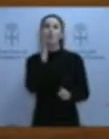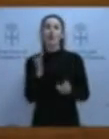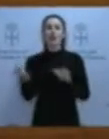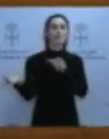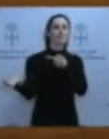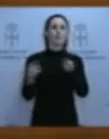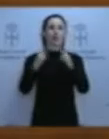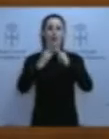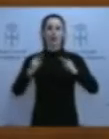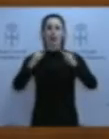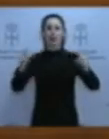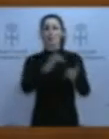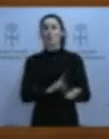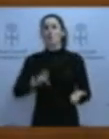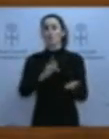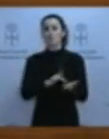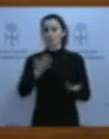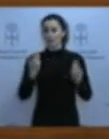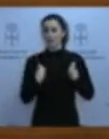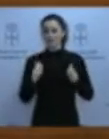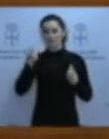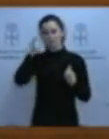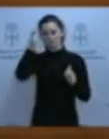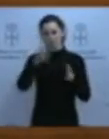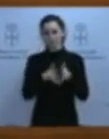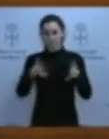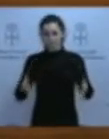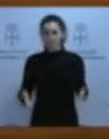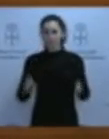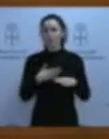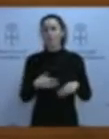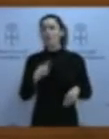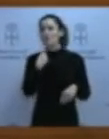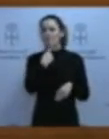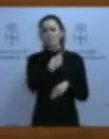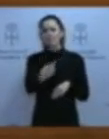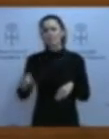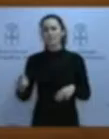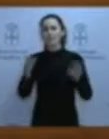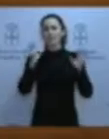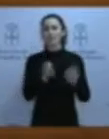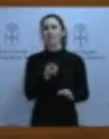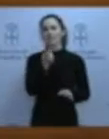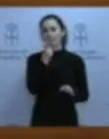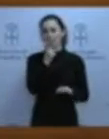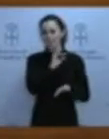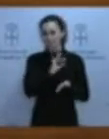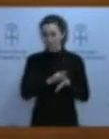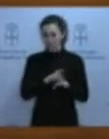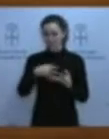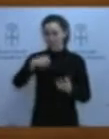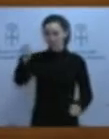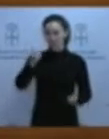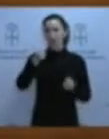mercado. Quien ha vivido en una aldea le puede decir a cualquiera que al dentista, al notario,